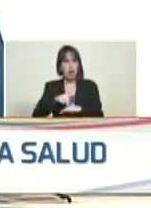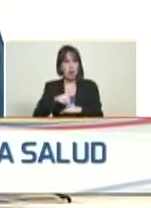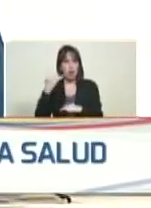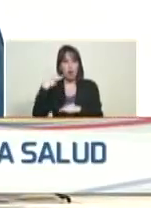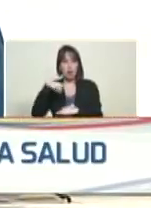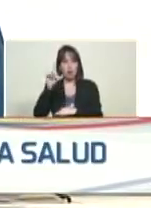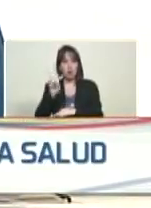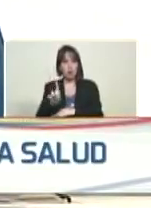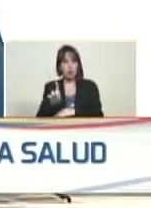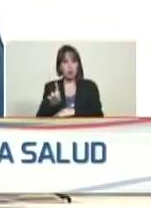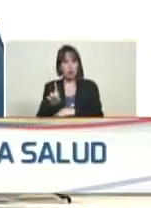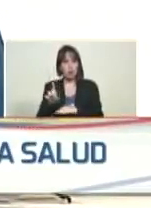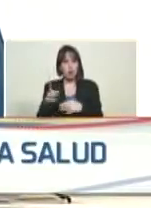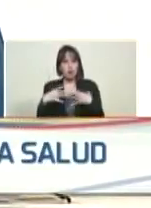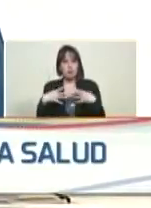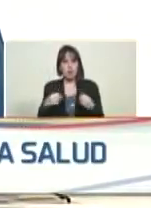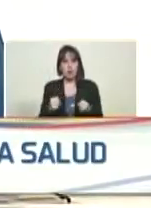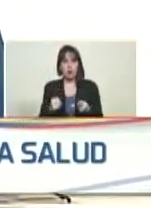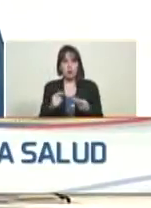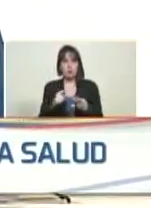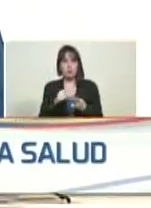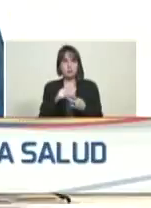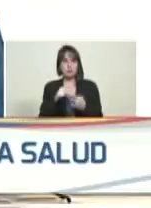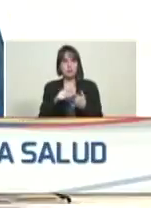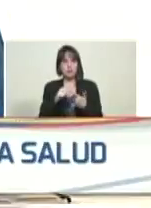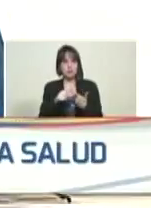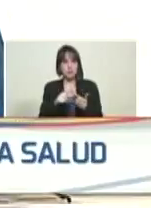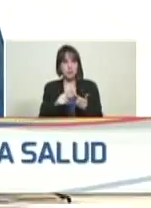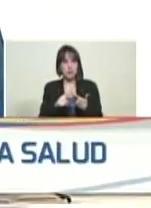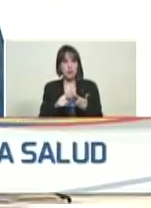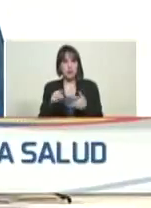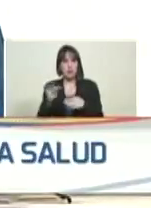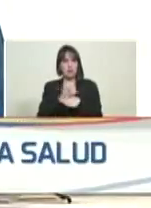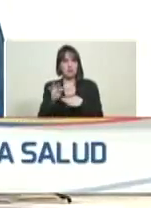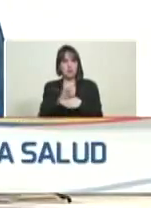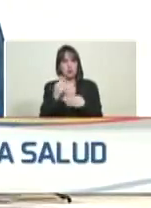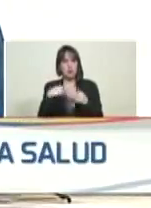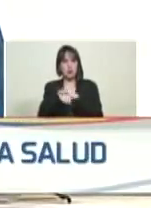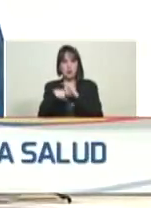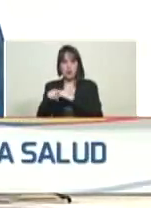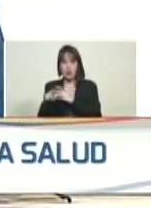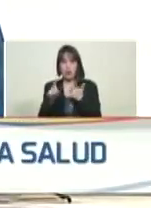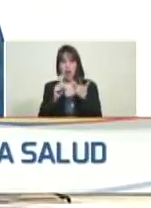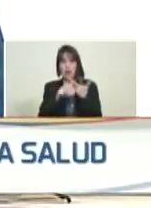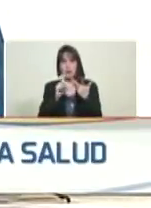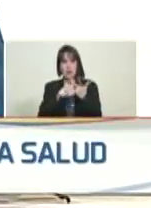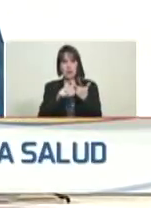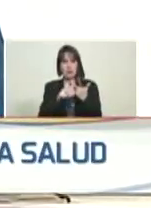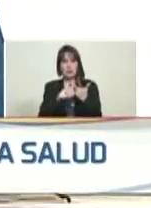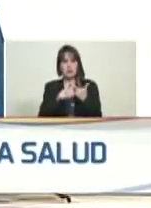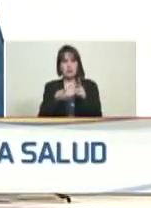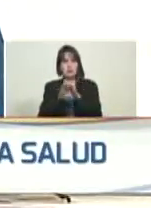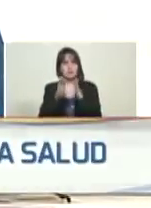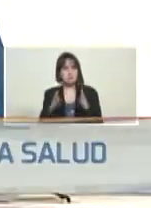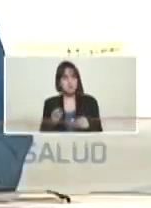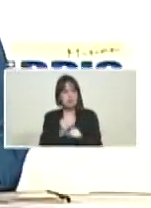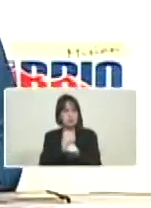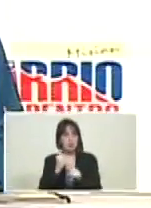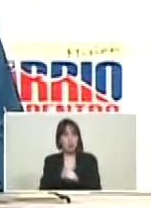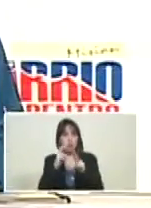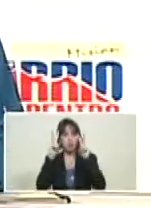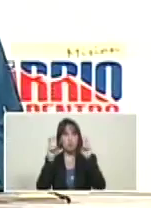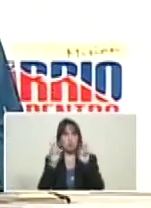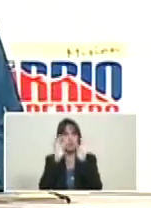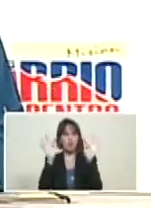únicos. Eso es clave para su funcionamiento interno. La mesa 3 está el nuevo modelo de